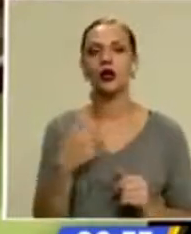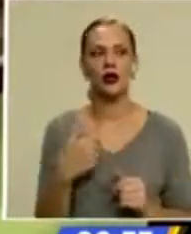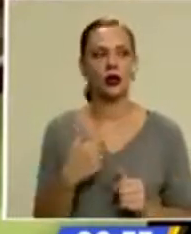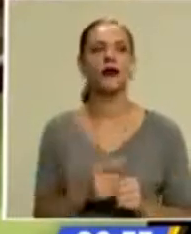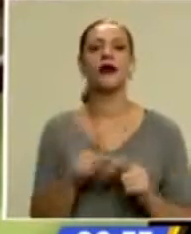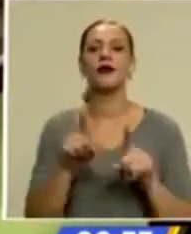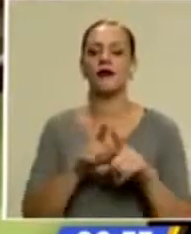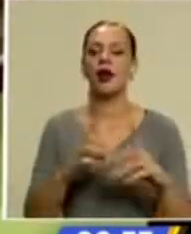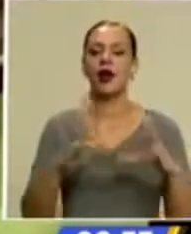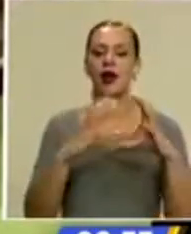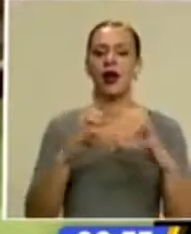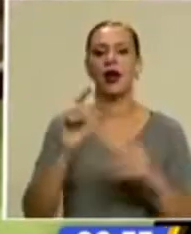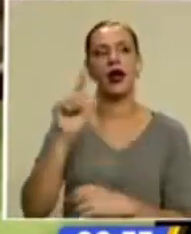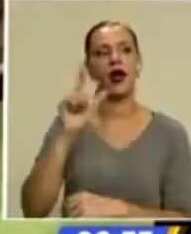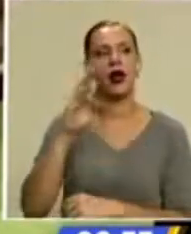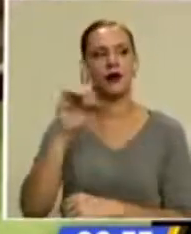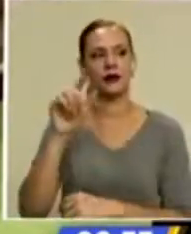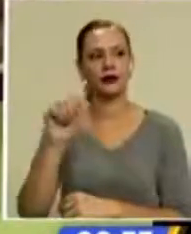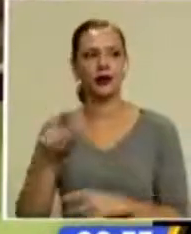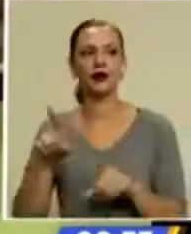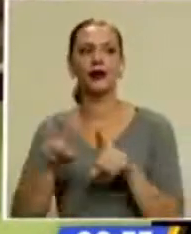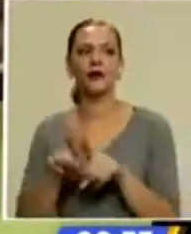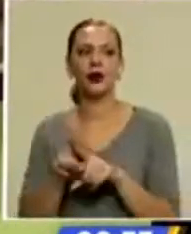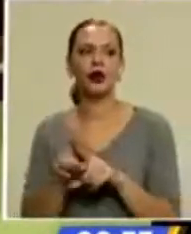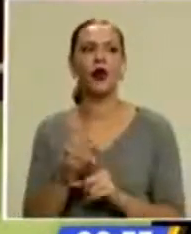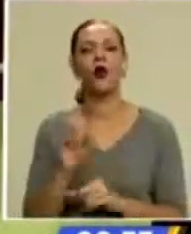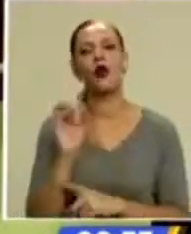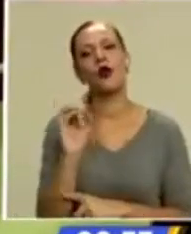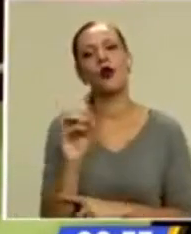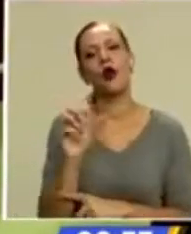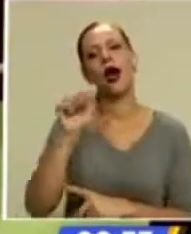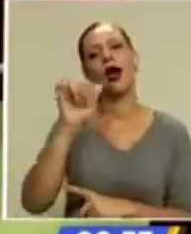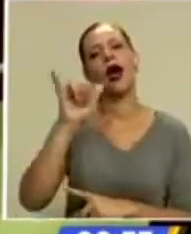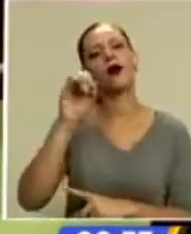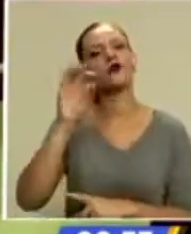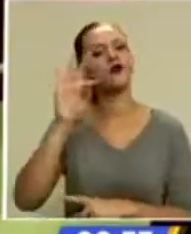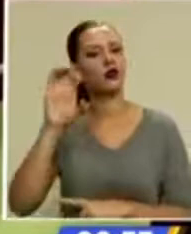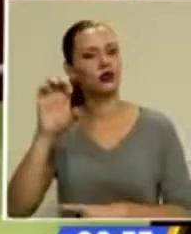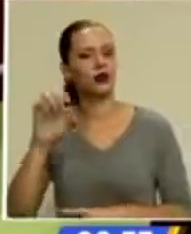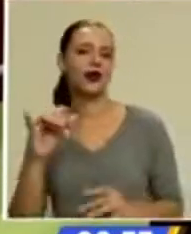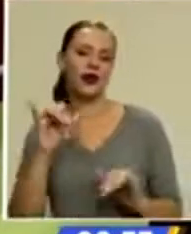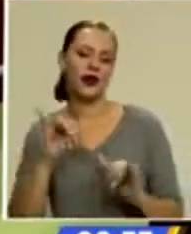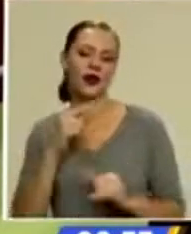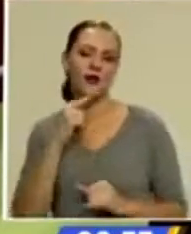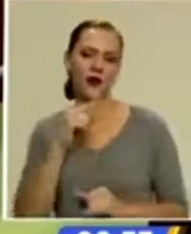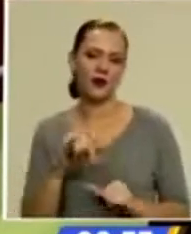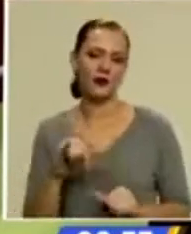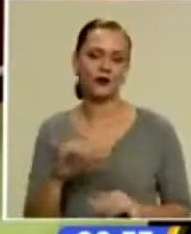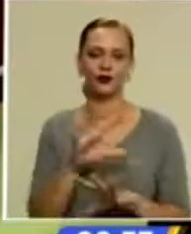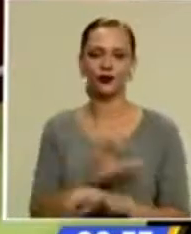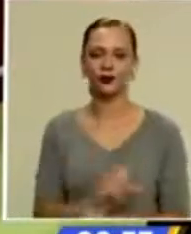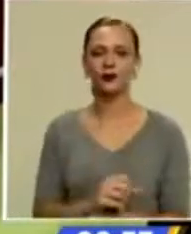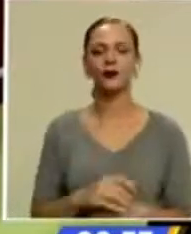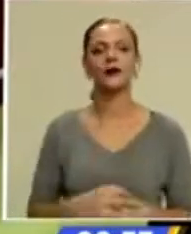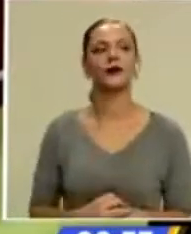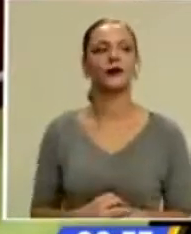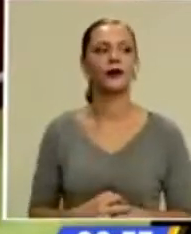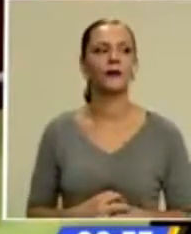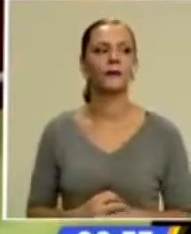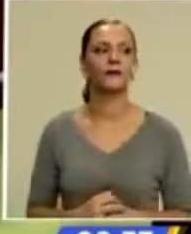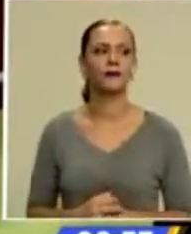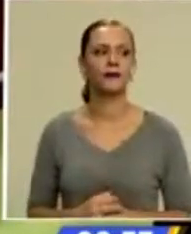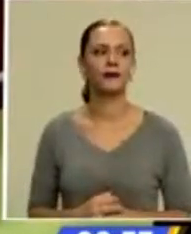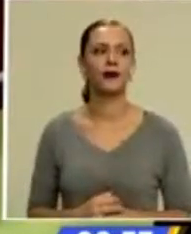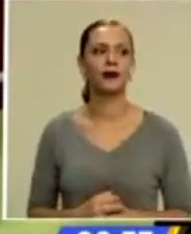calabaza. Aquí hay una calabaza. Una calabaza o una... O un ayote. Ayote, que a veces le decimos también. Ayote o